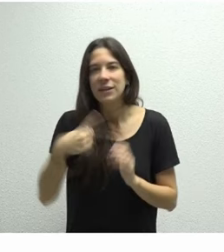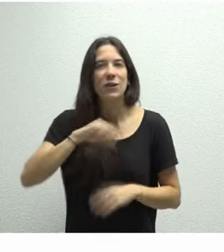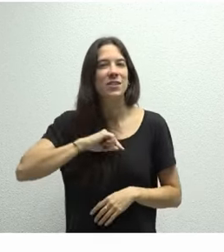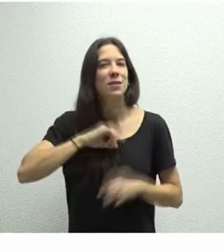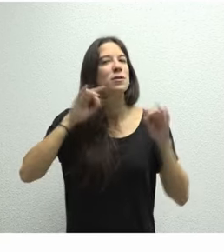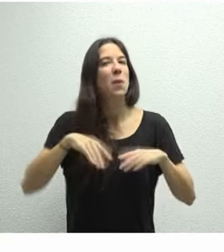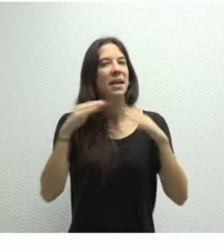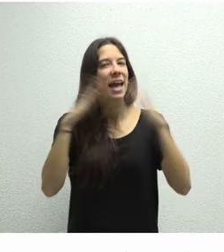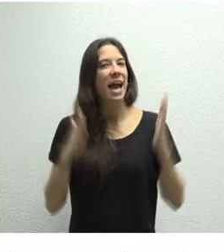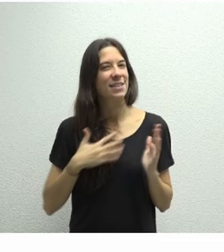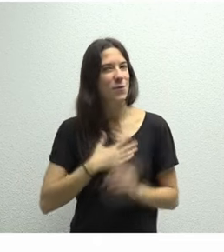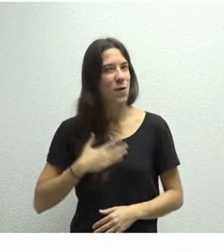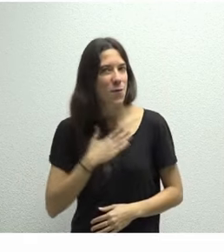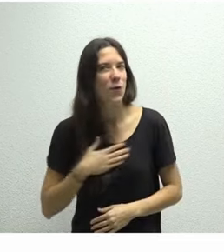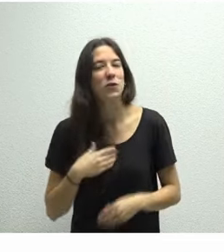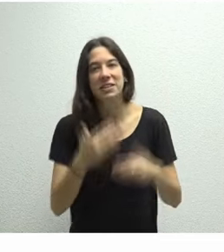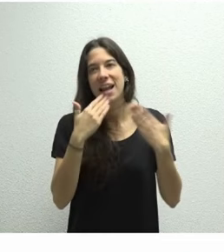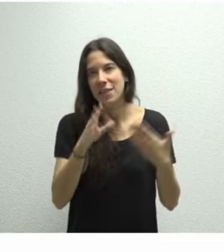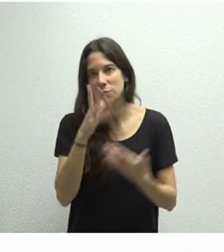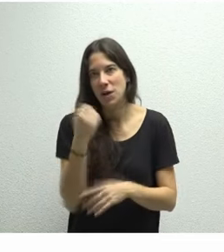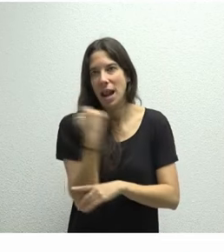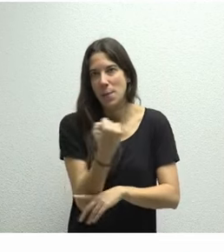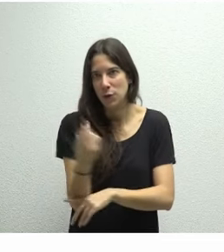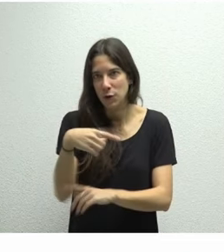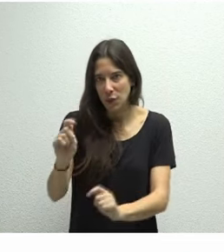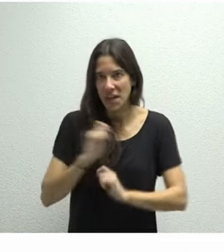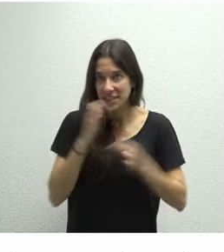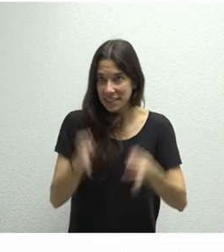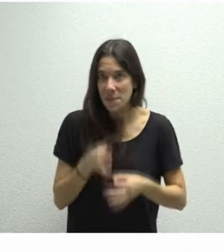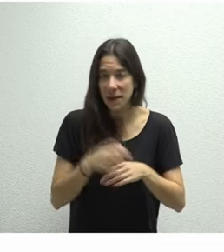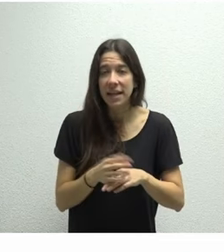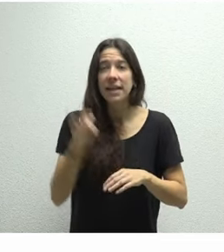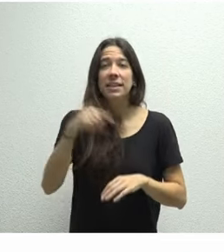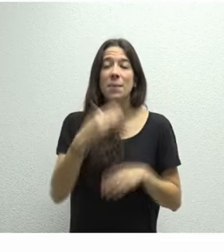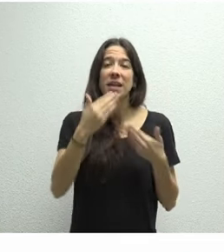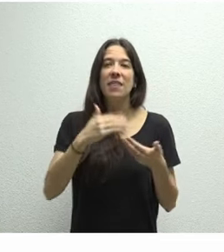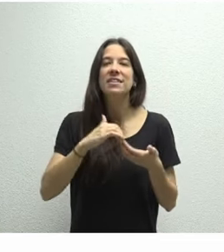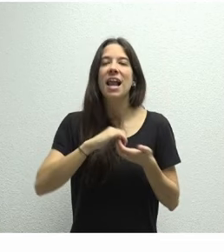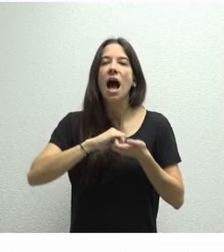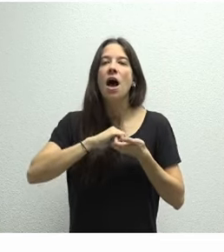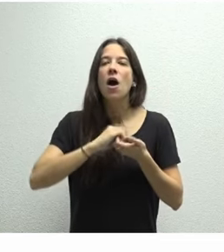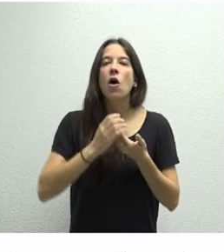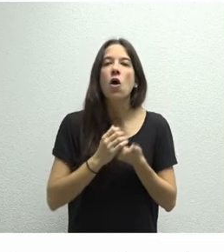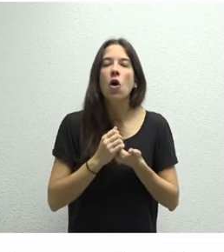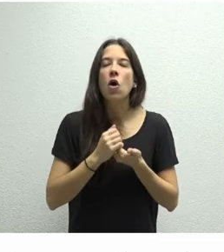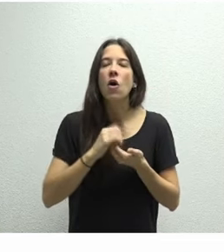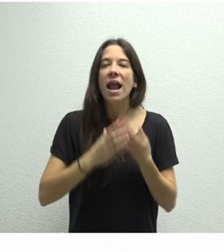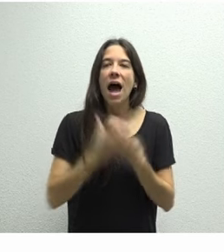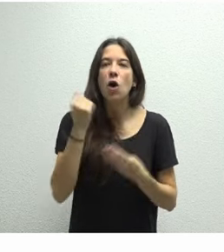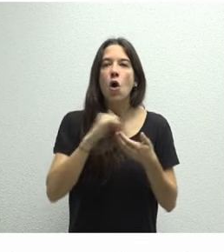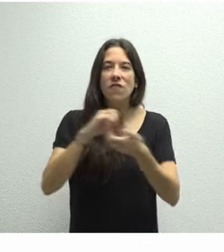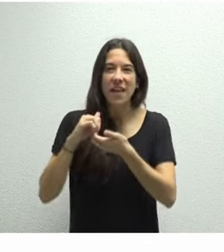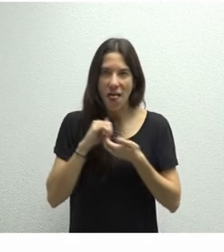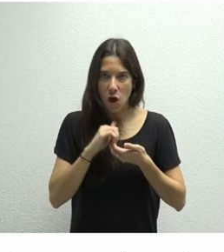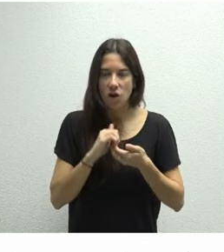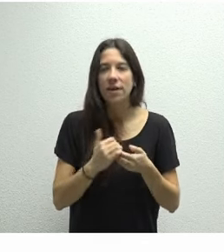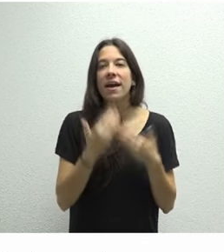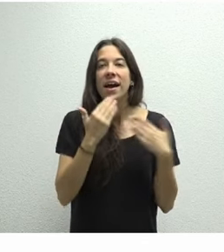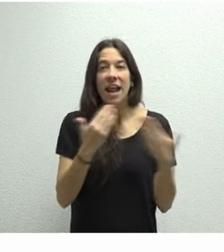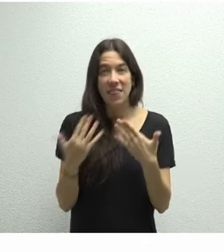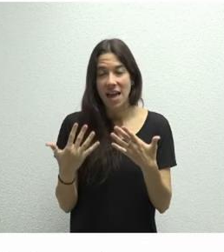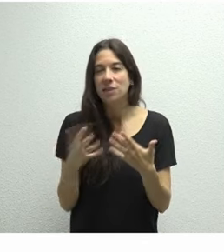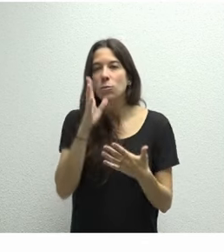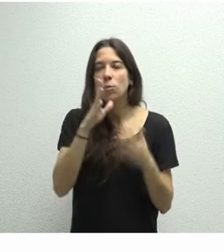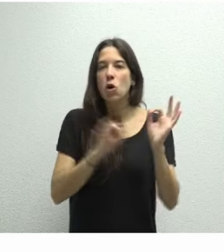el apoyo que siempre que siempre nos prestáis y gracias a la confederación por organizar esta jornada de un tema tan importante no que nos ocupa y